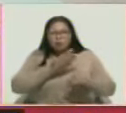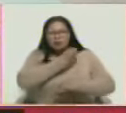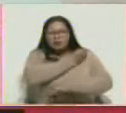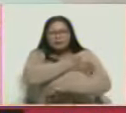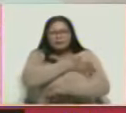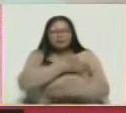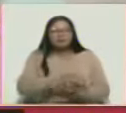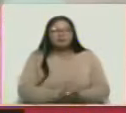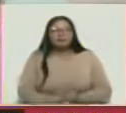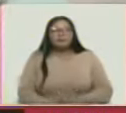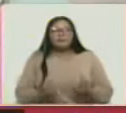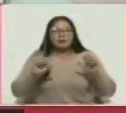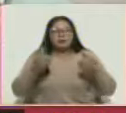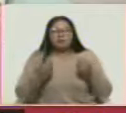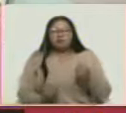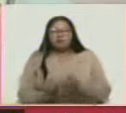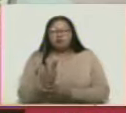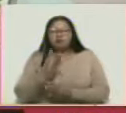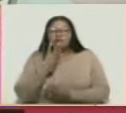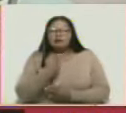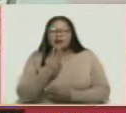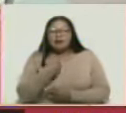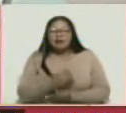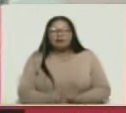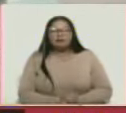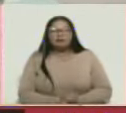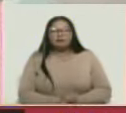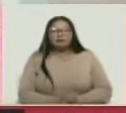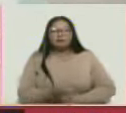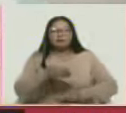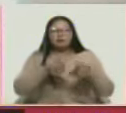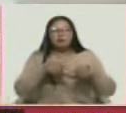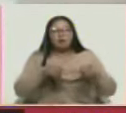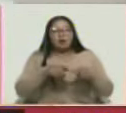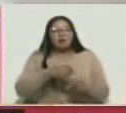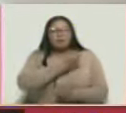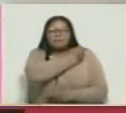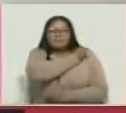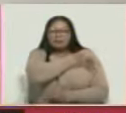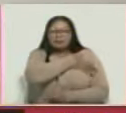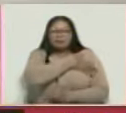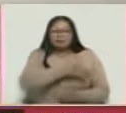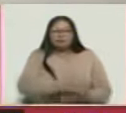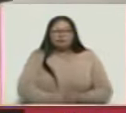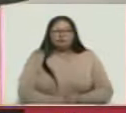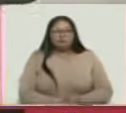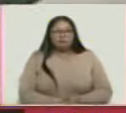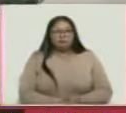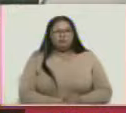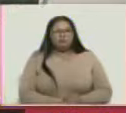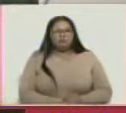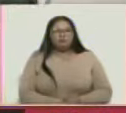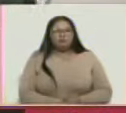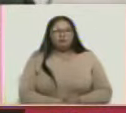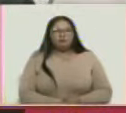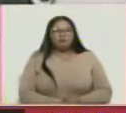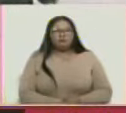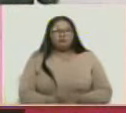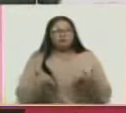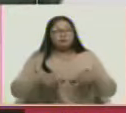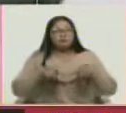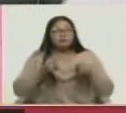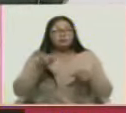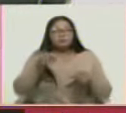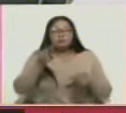desde el principio de su fundación, ha ocupado los territorios palestinos. Actualmente, en Cisjordania, en la Franja de